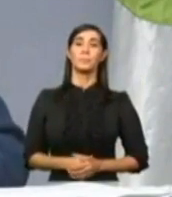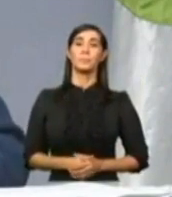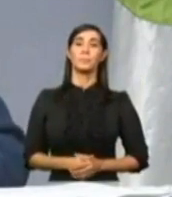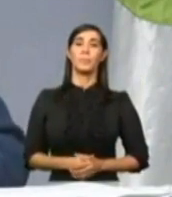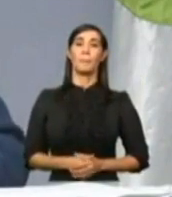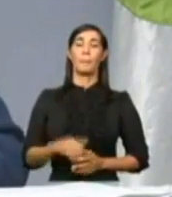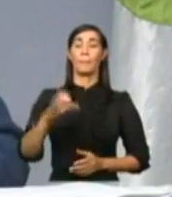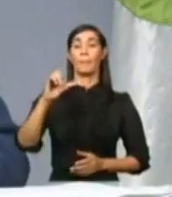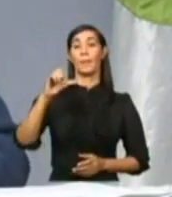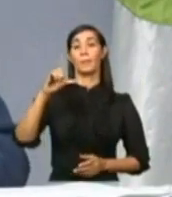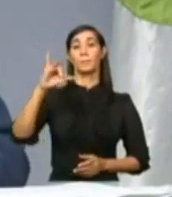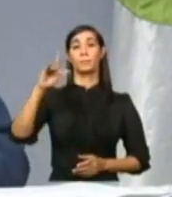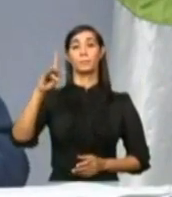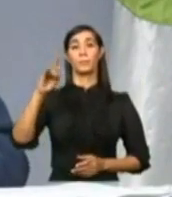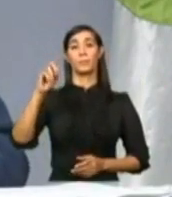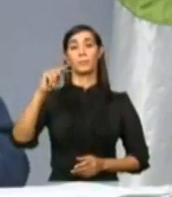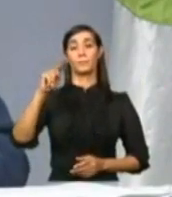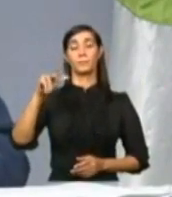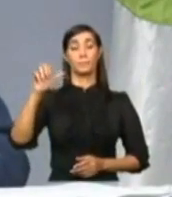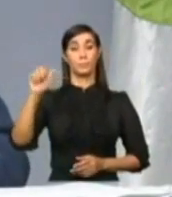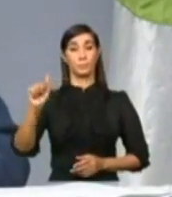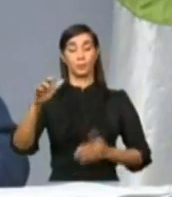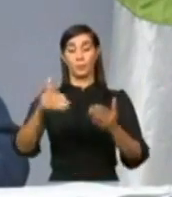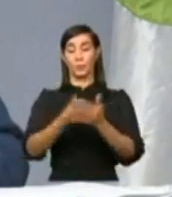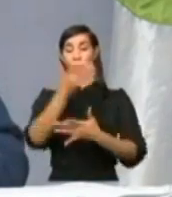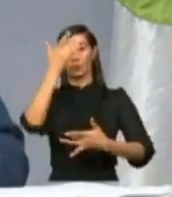Elías Piña, 0 casos nuevos,